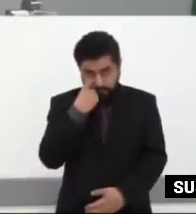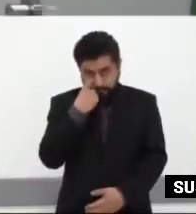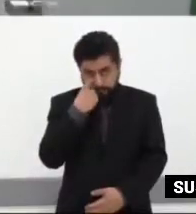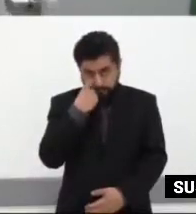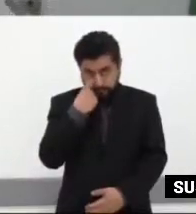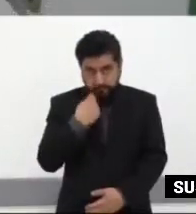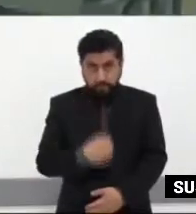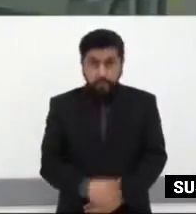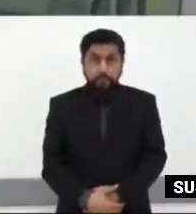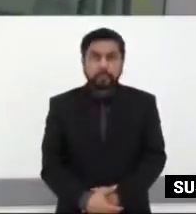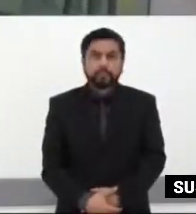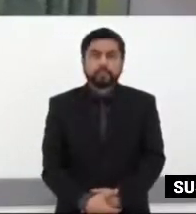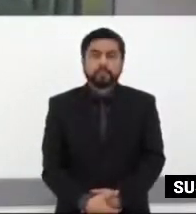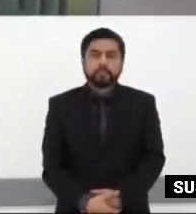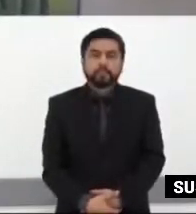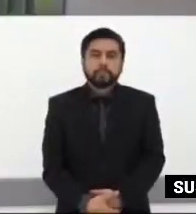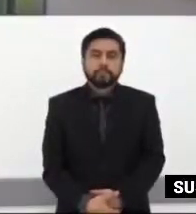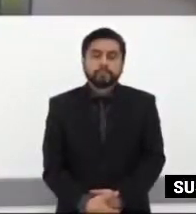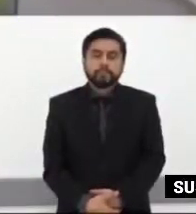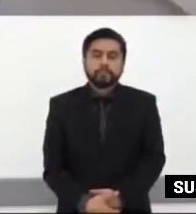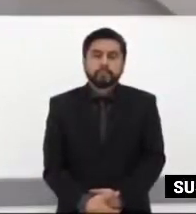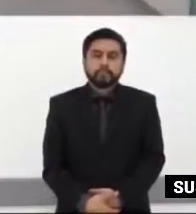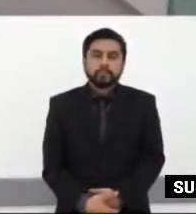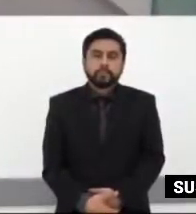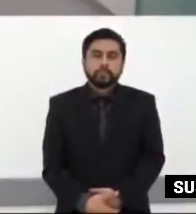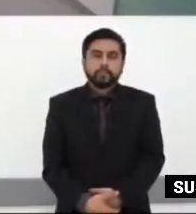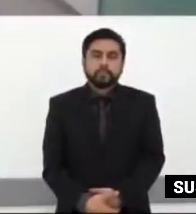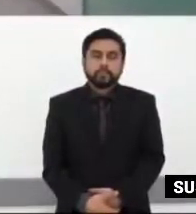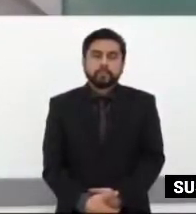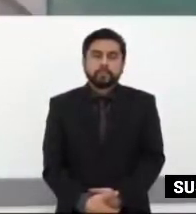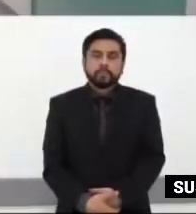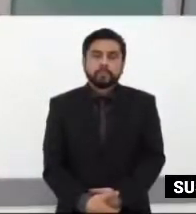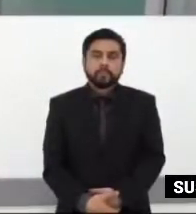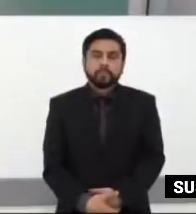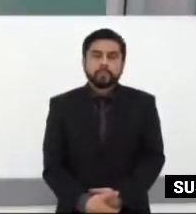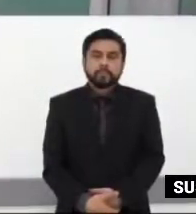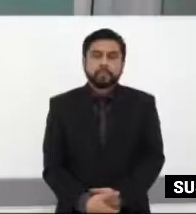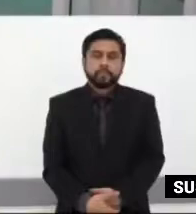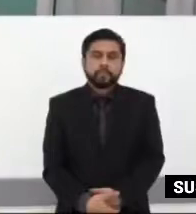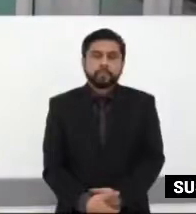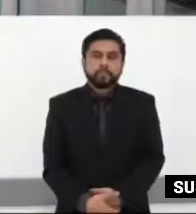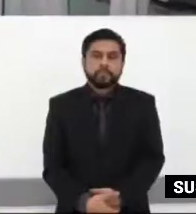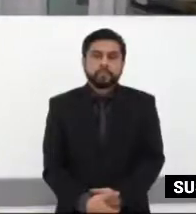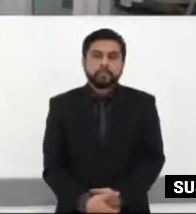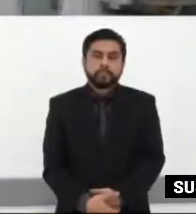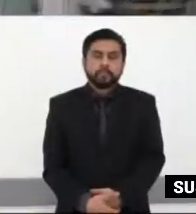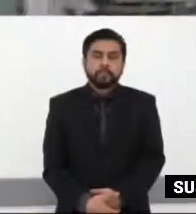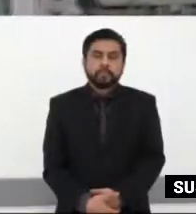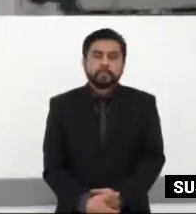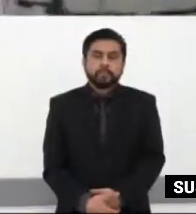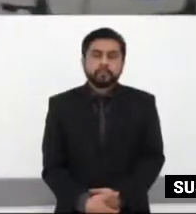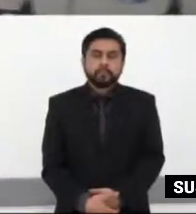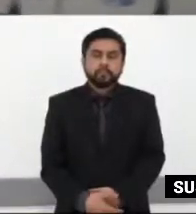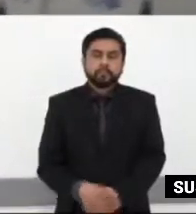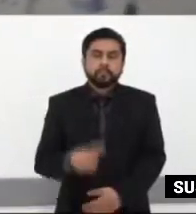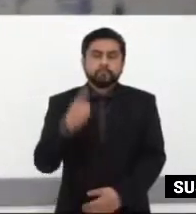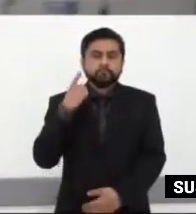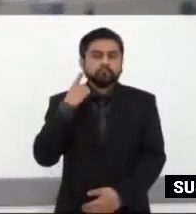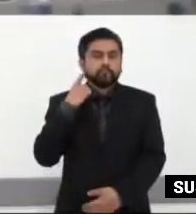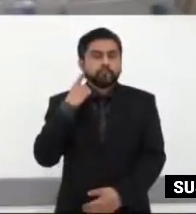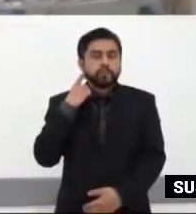No, pero el 15 llega, además nos va a quedar sí, vacuna. Ojalá. Sí. Porque nos faltan 42 de Ticomán y nos faltaría